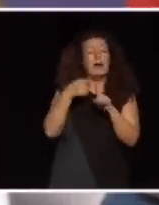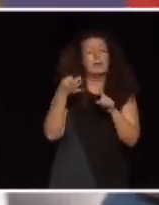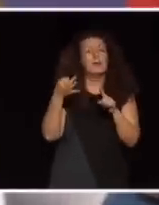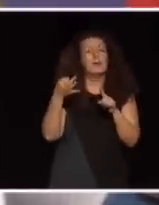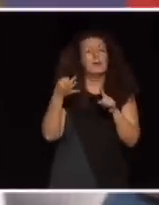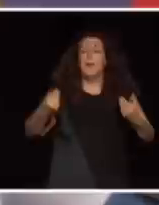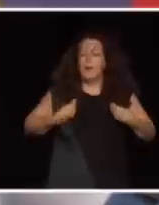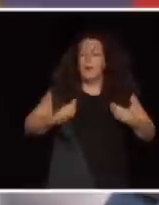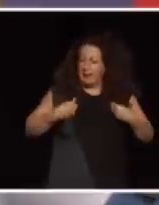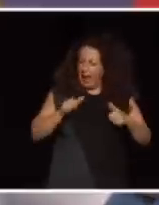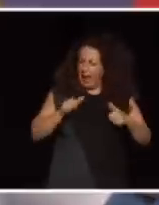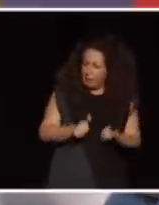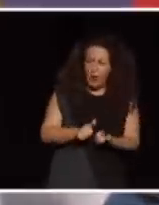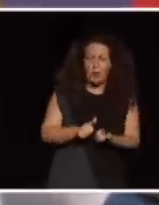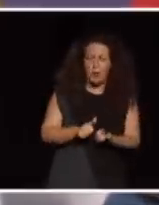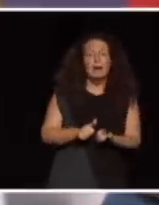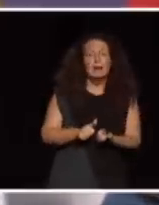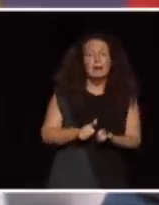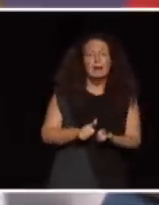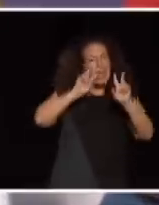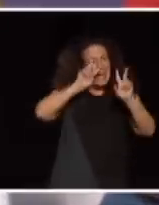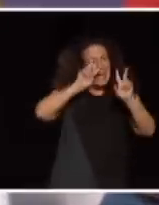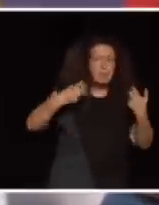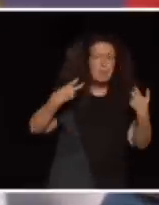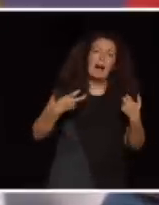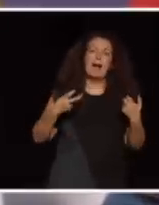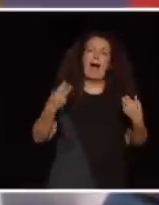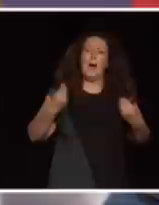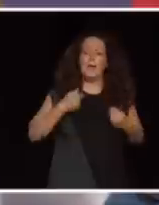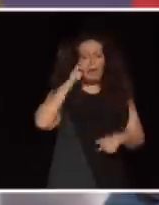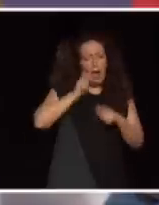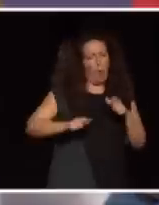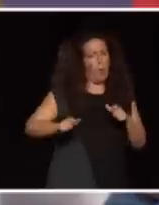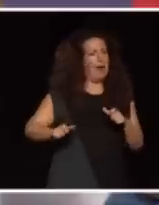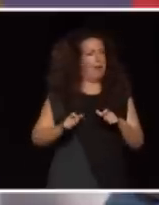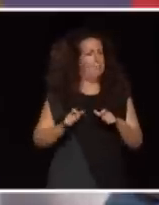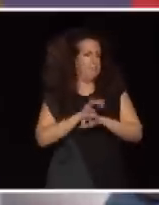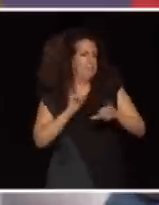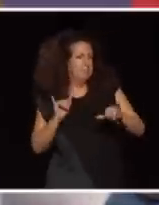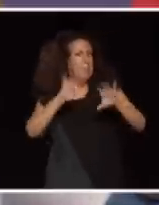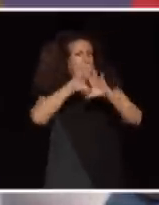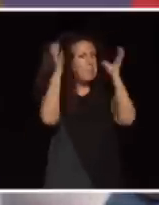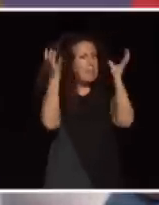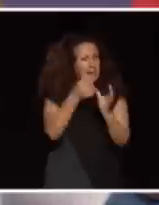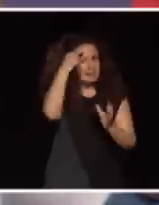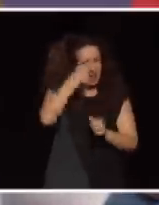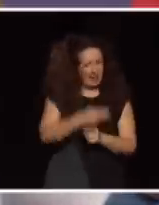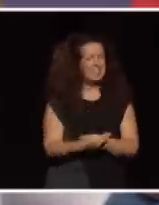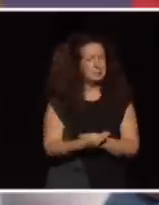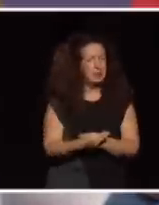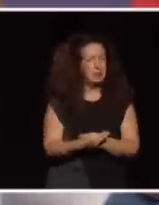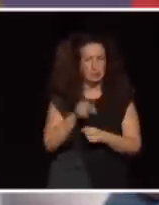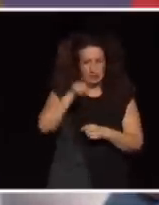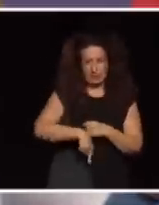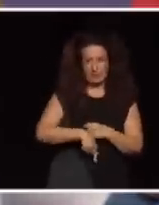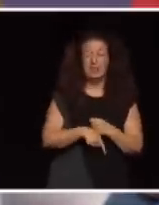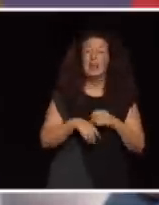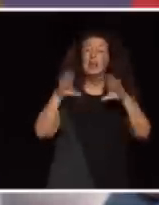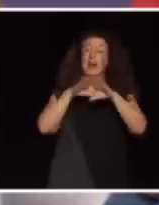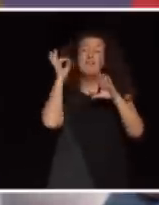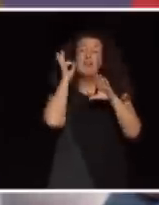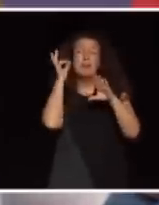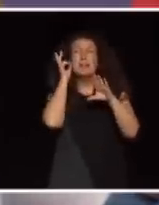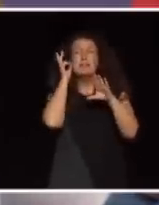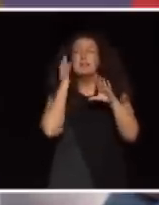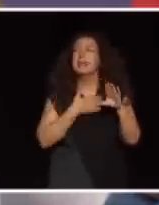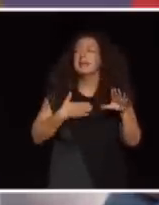que sea compatible con las vidas humanas y también con el planeta. El feminismo nos propone vidas